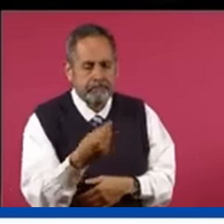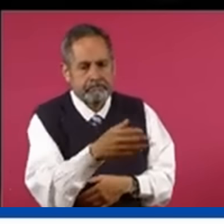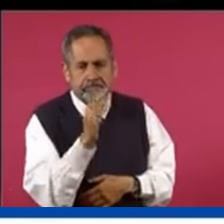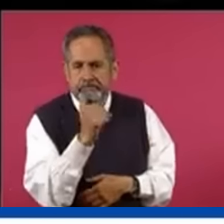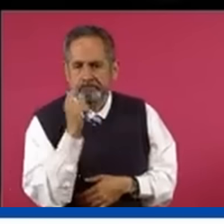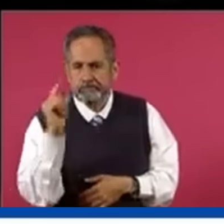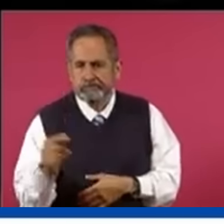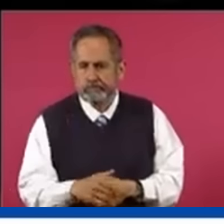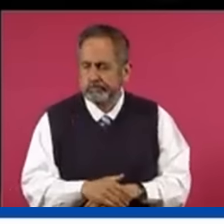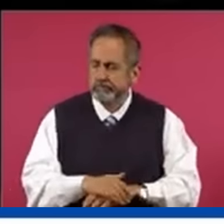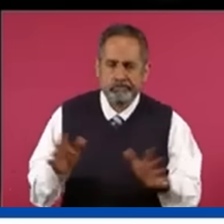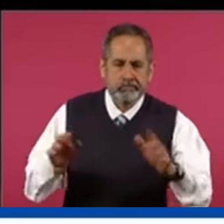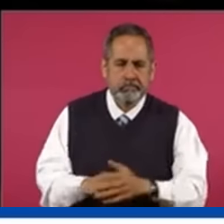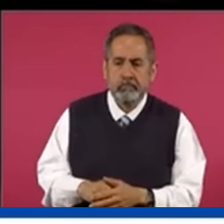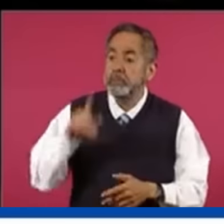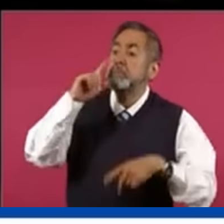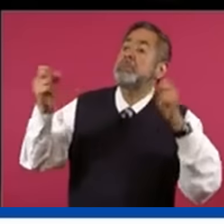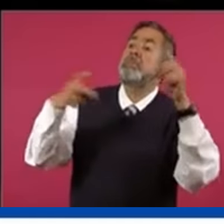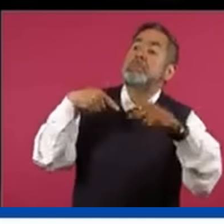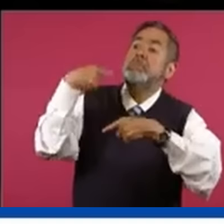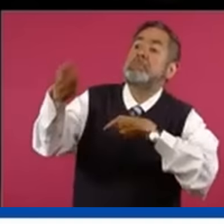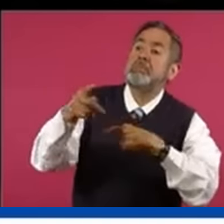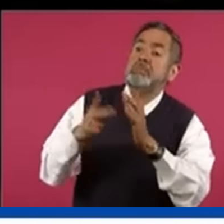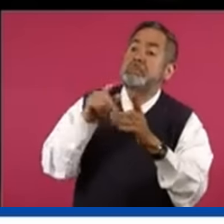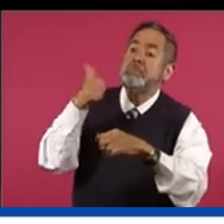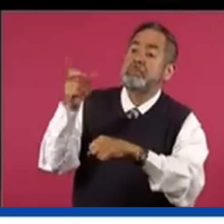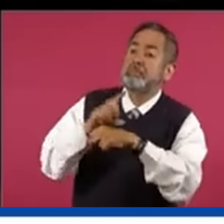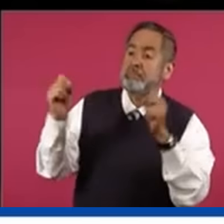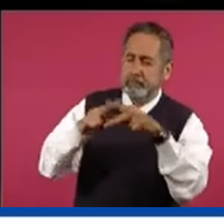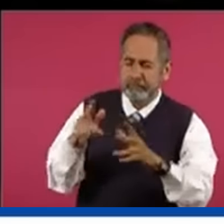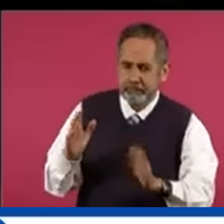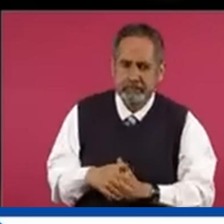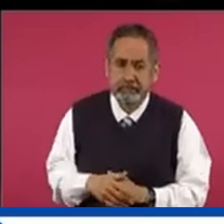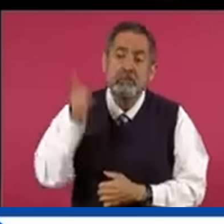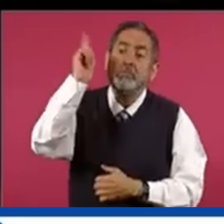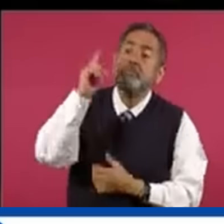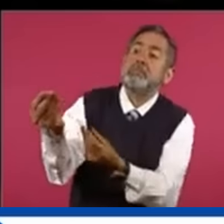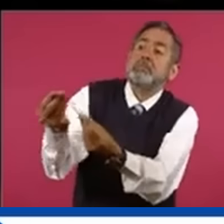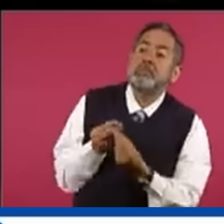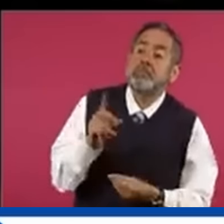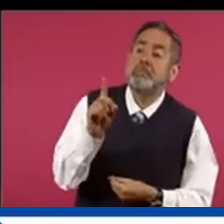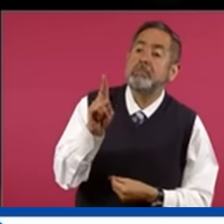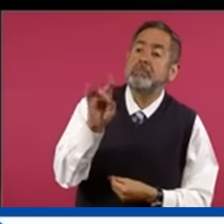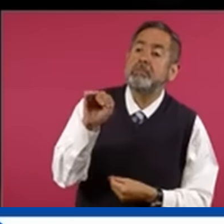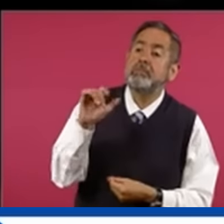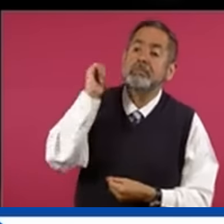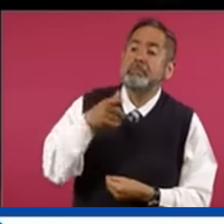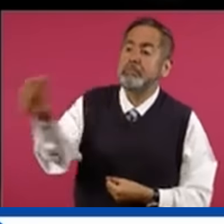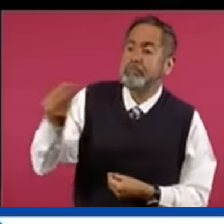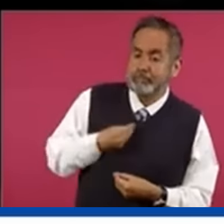Ábrele. Nos vemos para el siguiente amparo, ¿eh? Sí, señor. Ojalá que me traigan algo de Dublín.